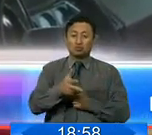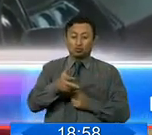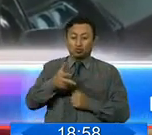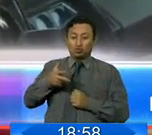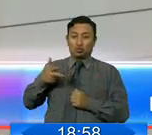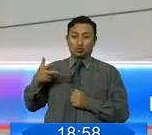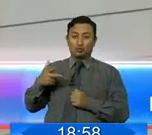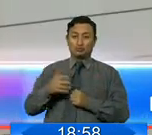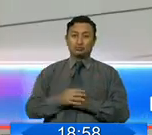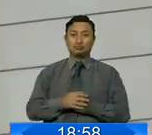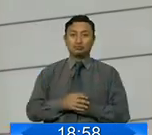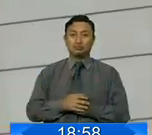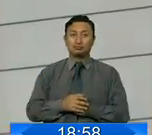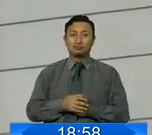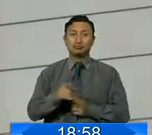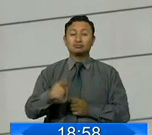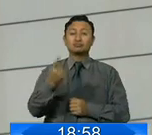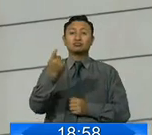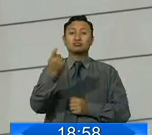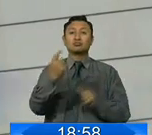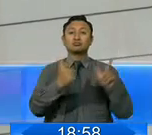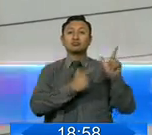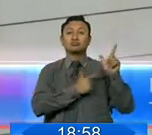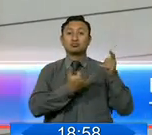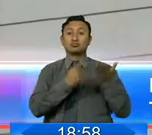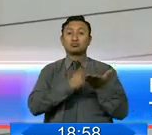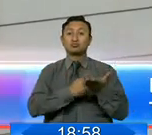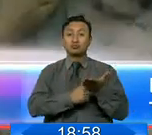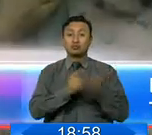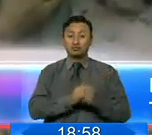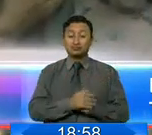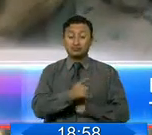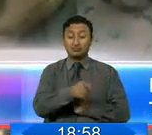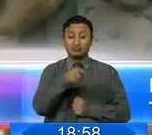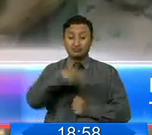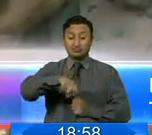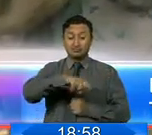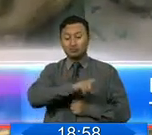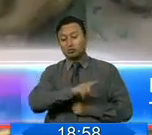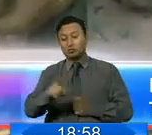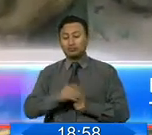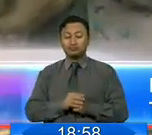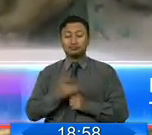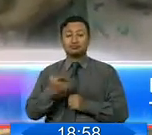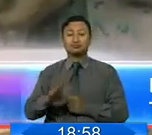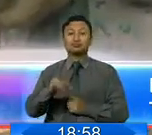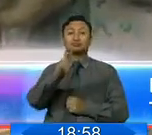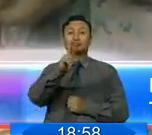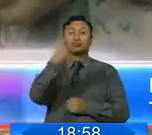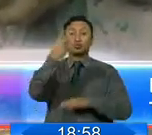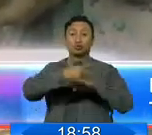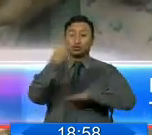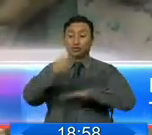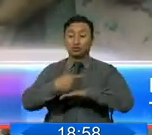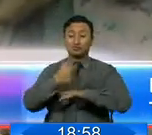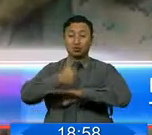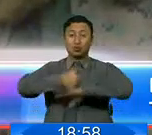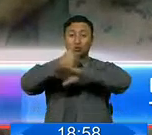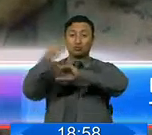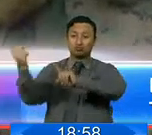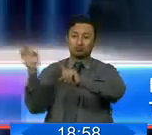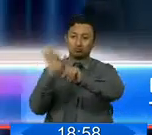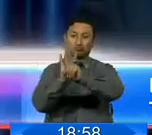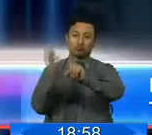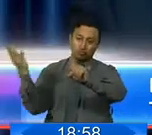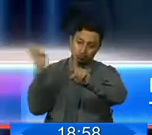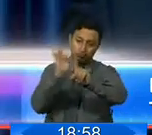apuntan. A los 11 militares en la audiencia, el juez penal les dictó medidas cautelares. Deben presentarse cada 2 días ante la autoridad competente.